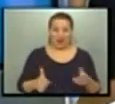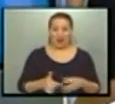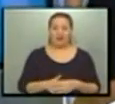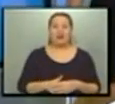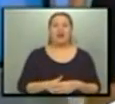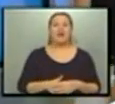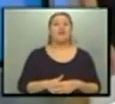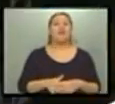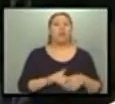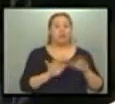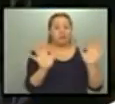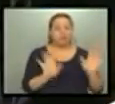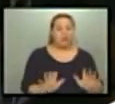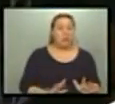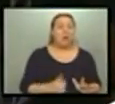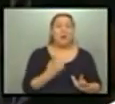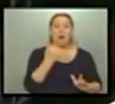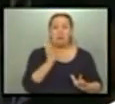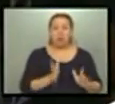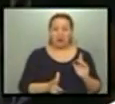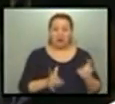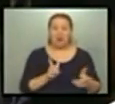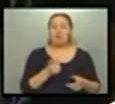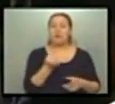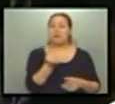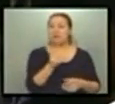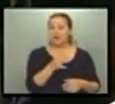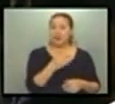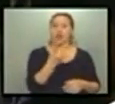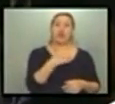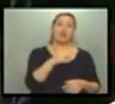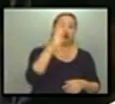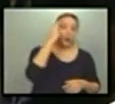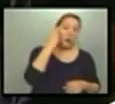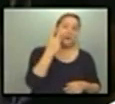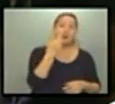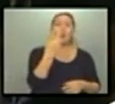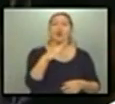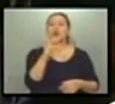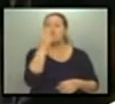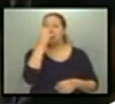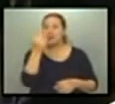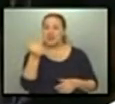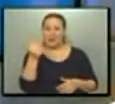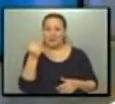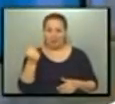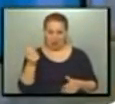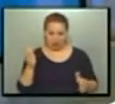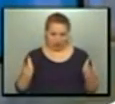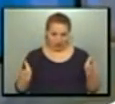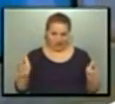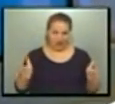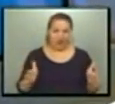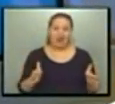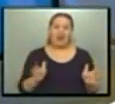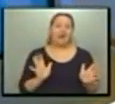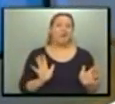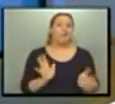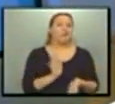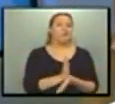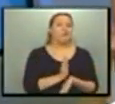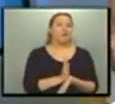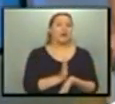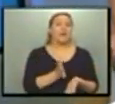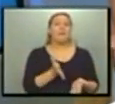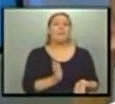realización de un jean, básicamente, cuesta entre 209 y 226 pesos. Aquí estamos hablando de lo básico, lo que tiene que